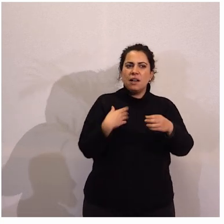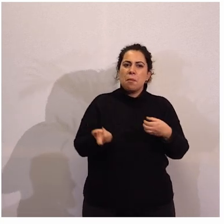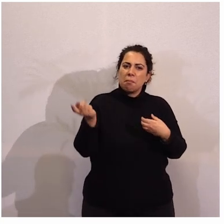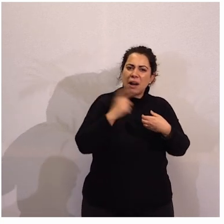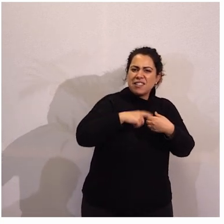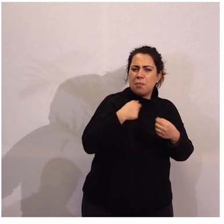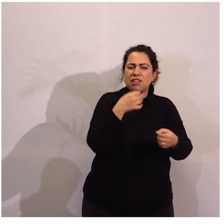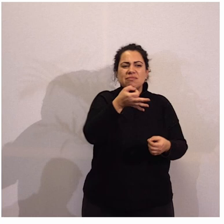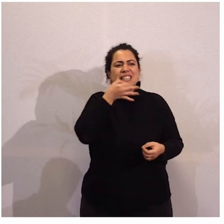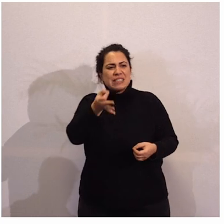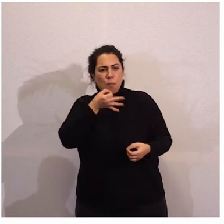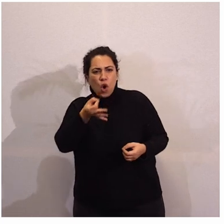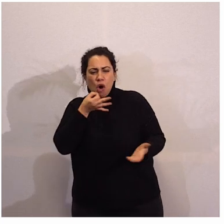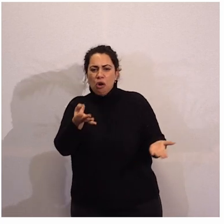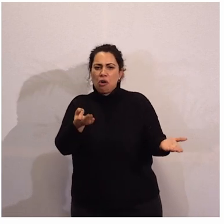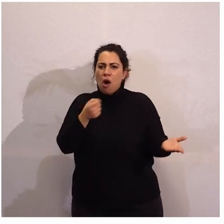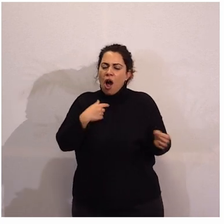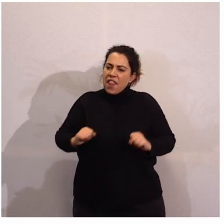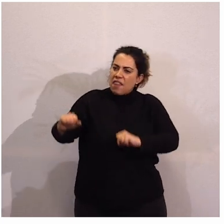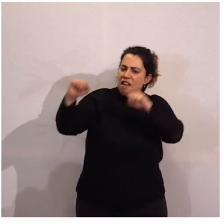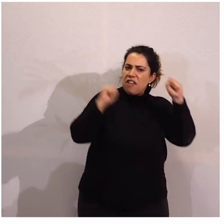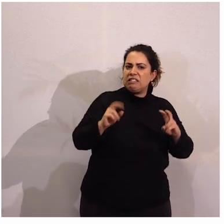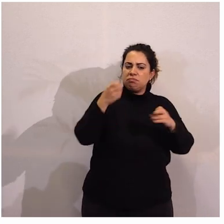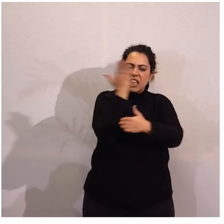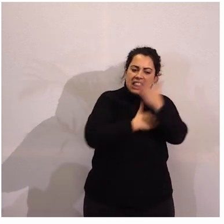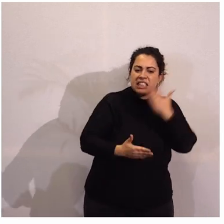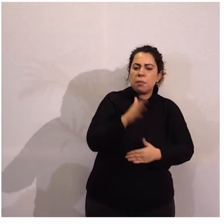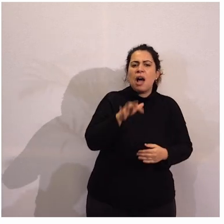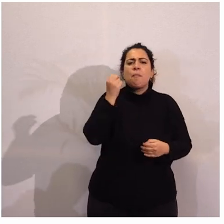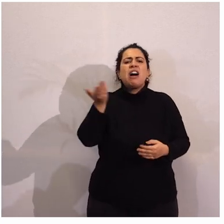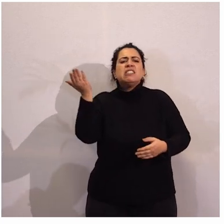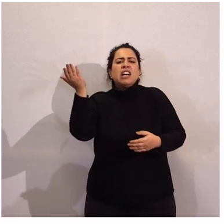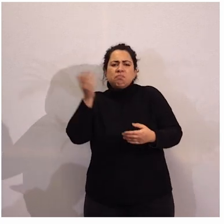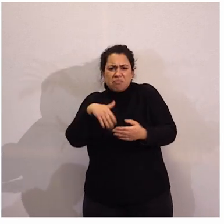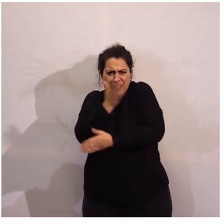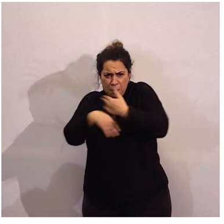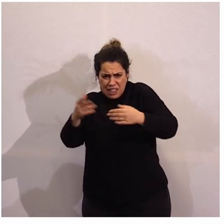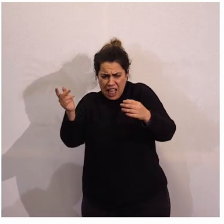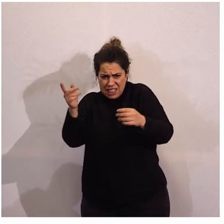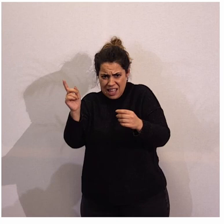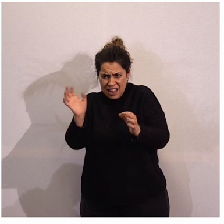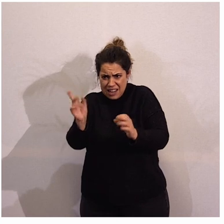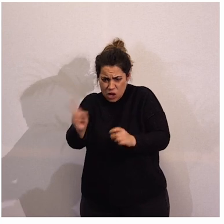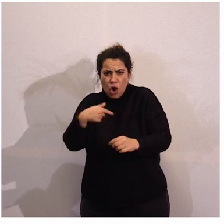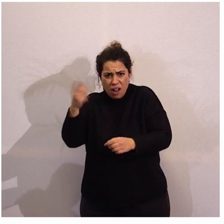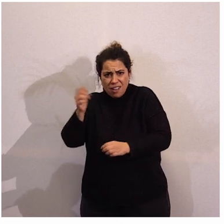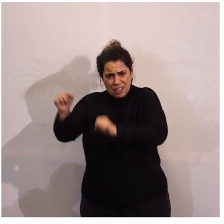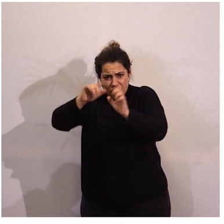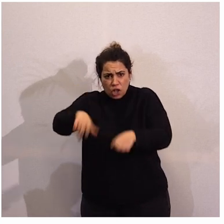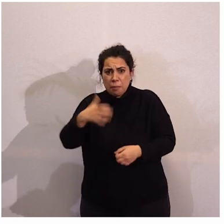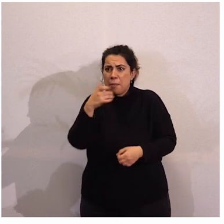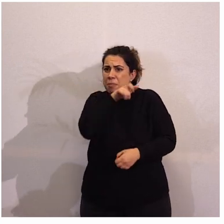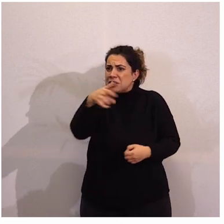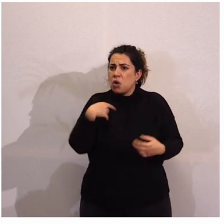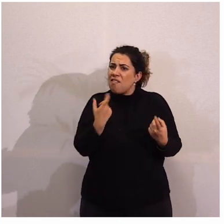dando testimonio, defendiendo la discapacidad y la no discapacidad, defendiendo a todo el mundo que necesita